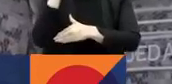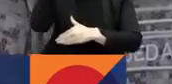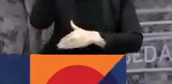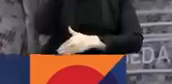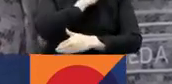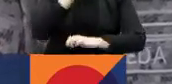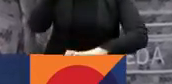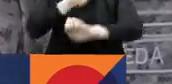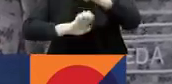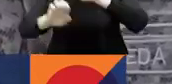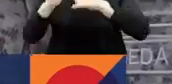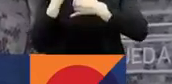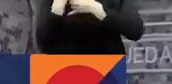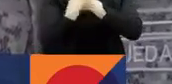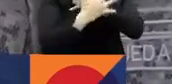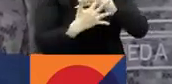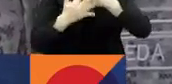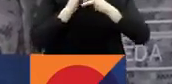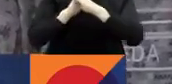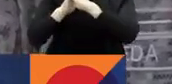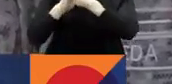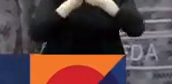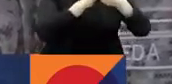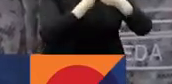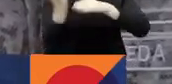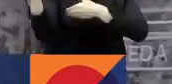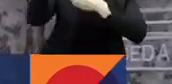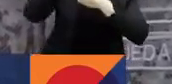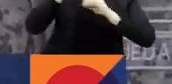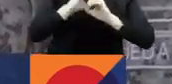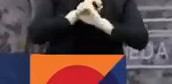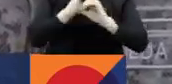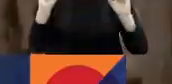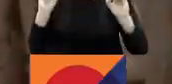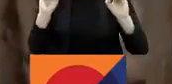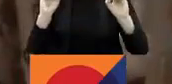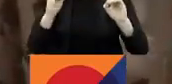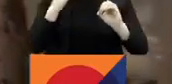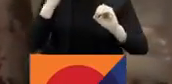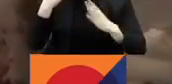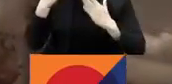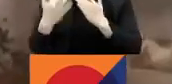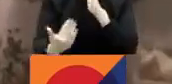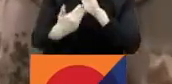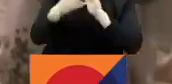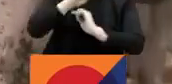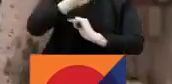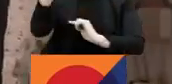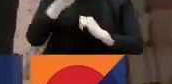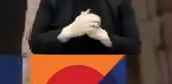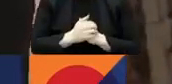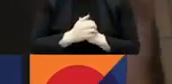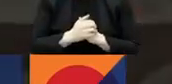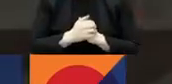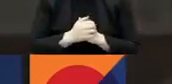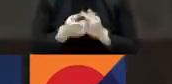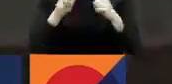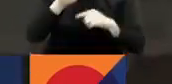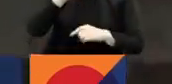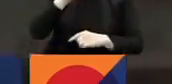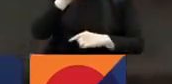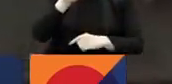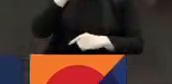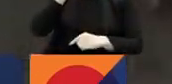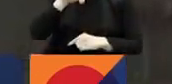y en la defensa de nuestras fronteras, no importa la amenaza que sea. Reiteró que la presencia del ELN y disidencias